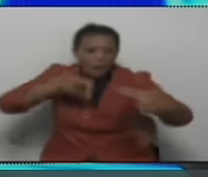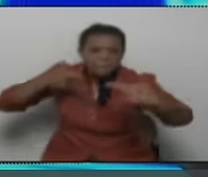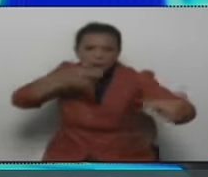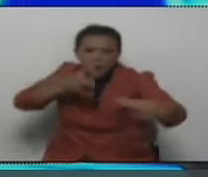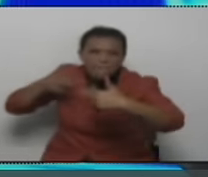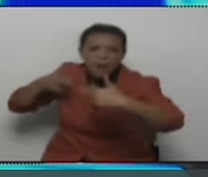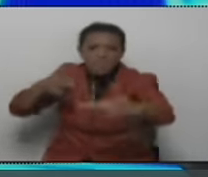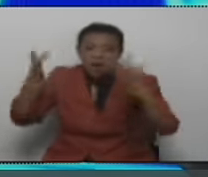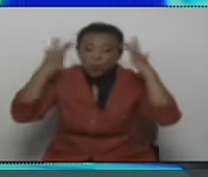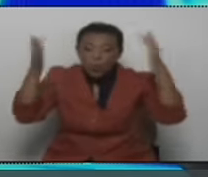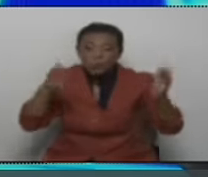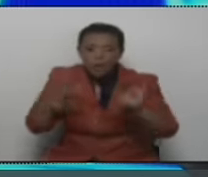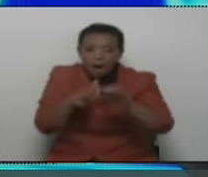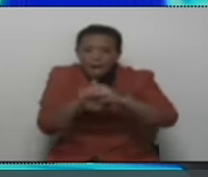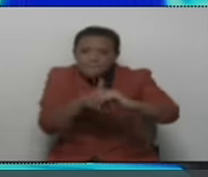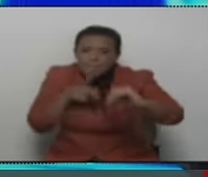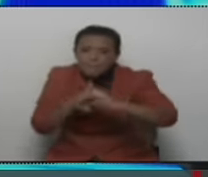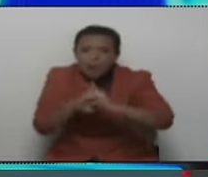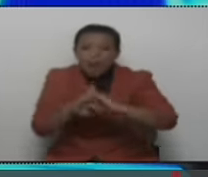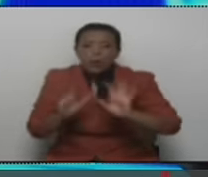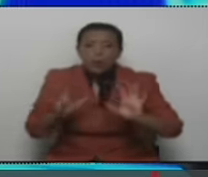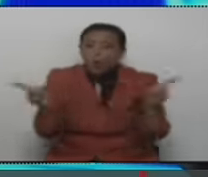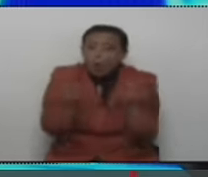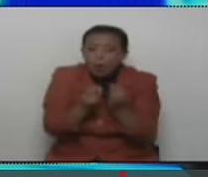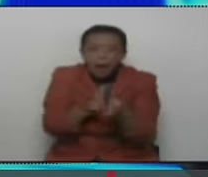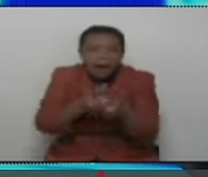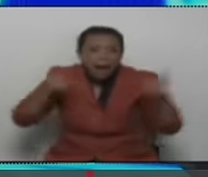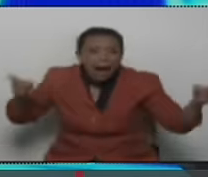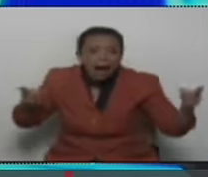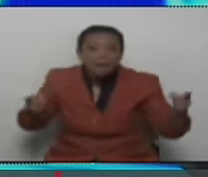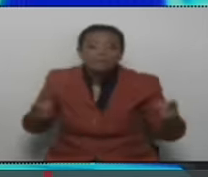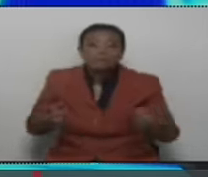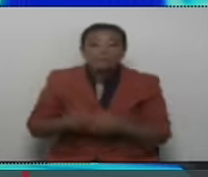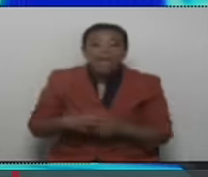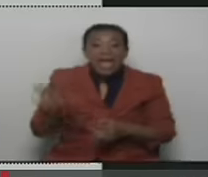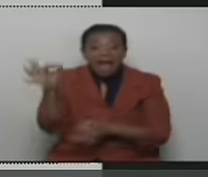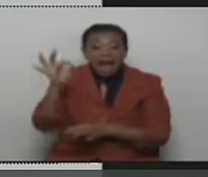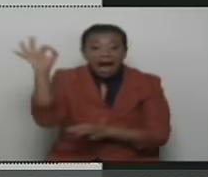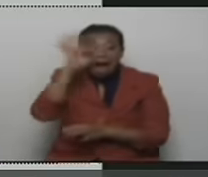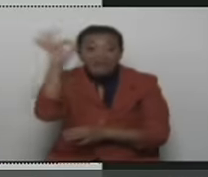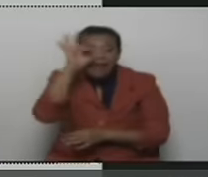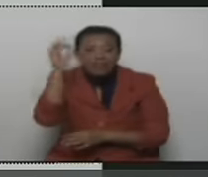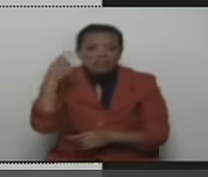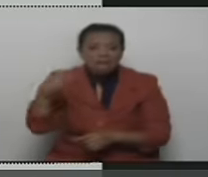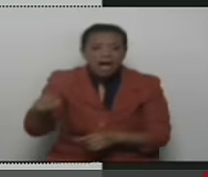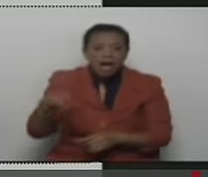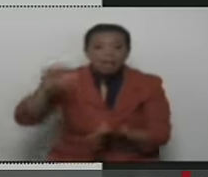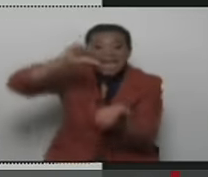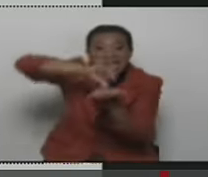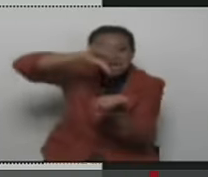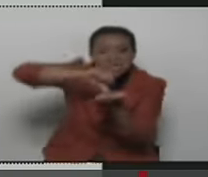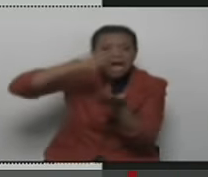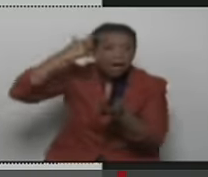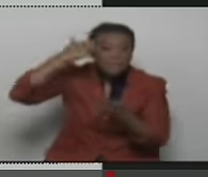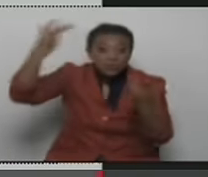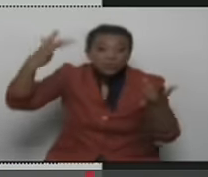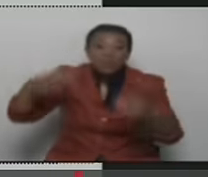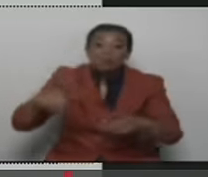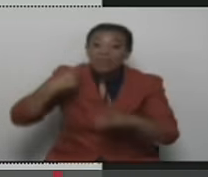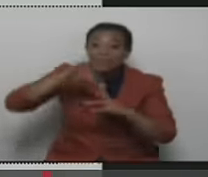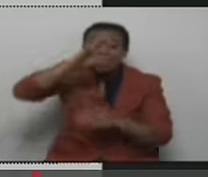urbano, en armas cortas, armas largas, que estuvo en Afganistán, que estuvo en Irak,